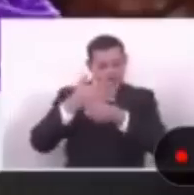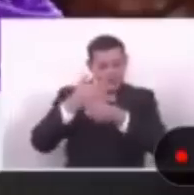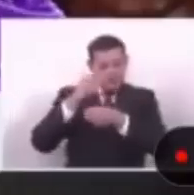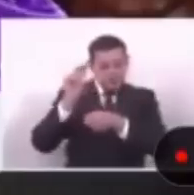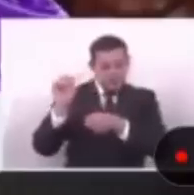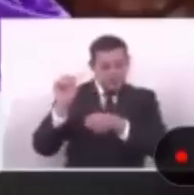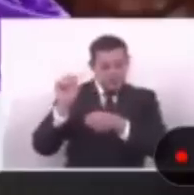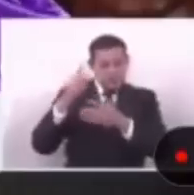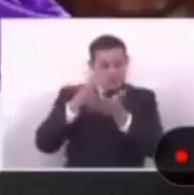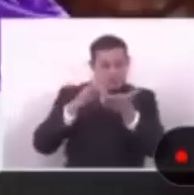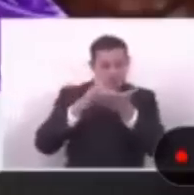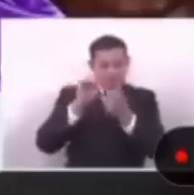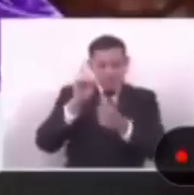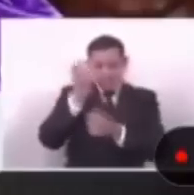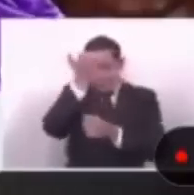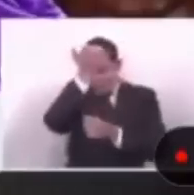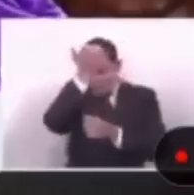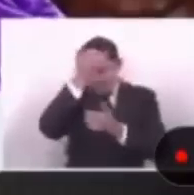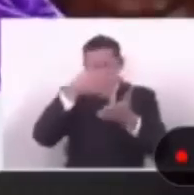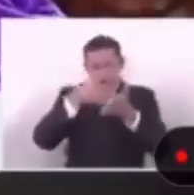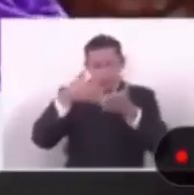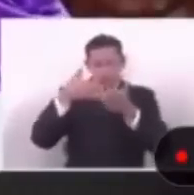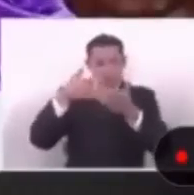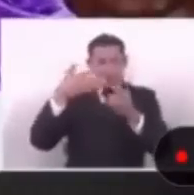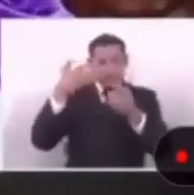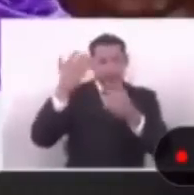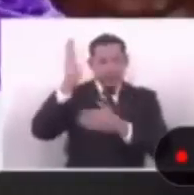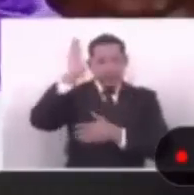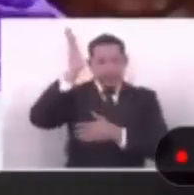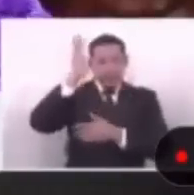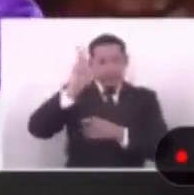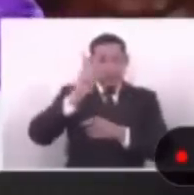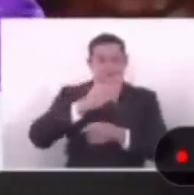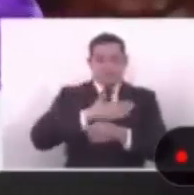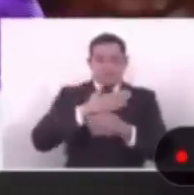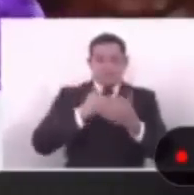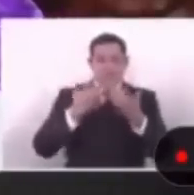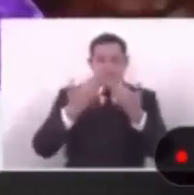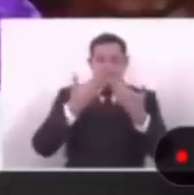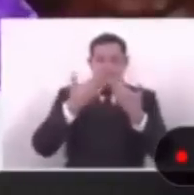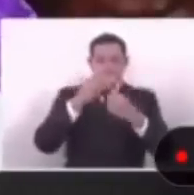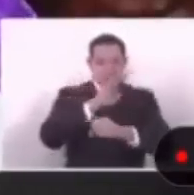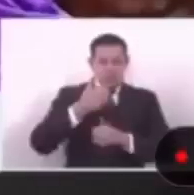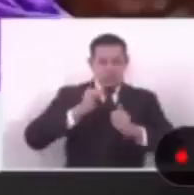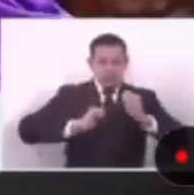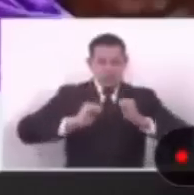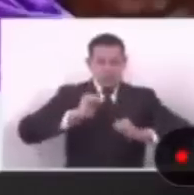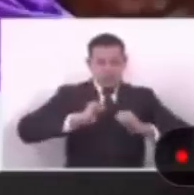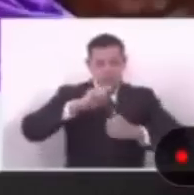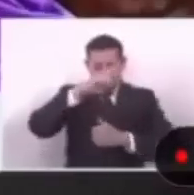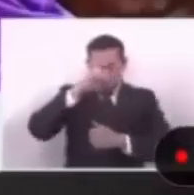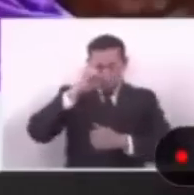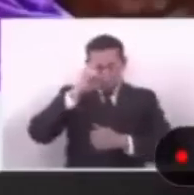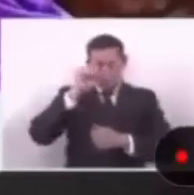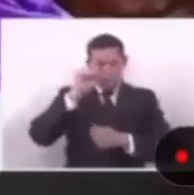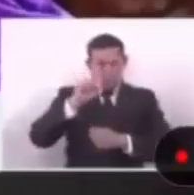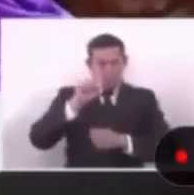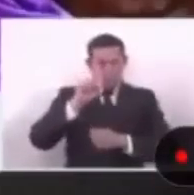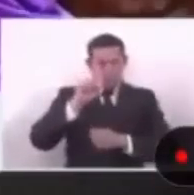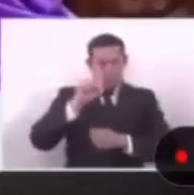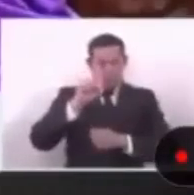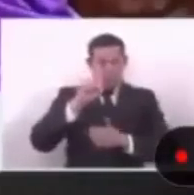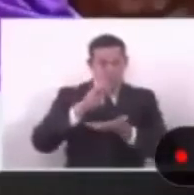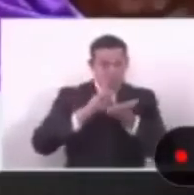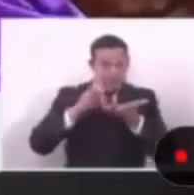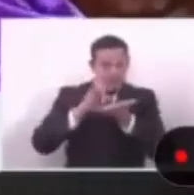de aprovecharse de un errorcito y ya comienzan a divulgar porque no tienen argumentos sólidos. Por ahí se